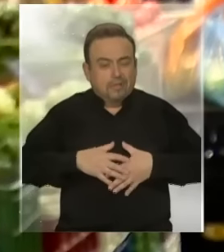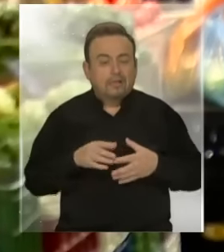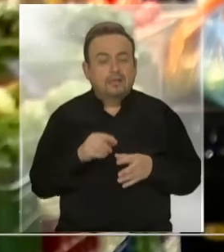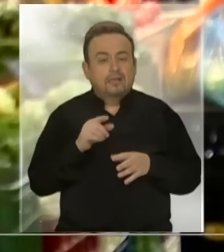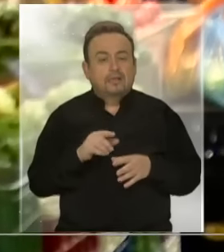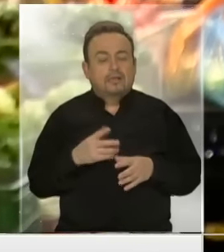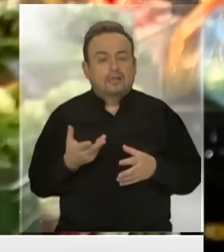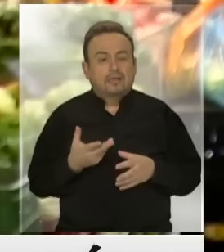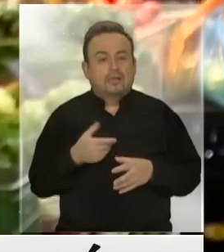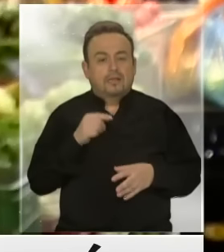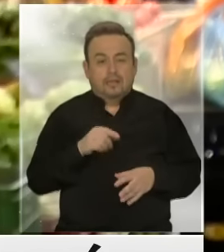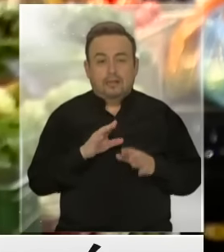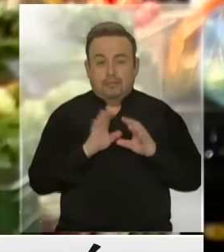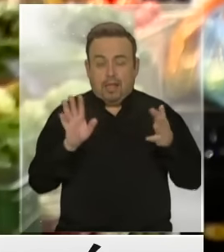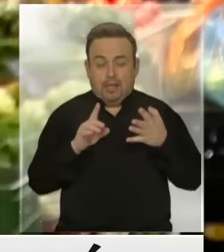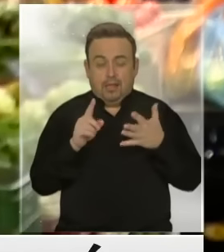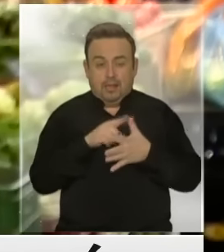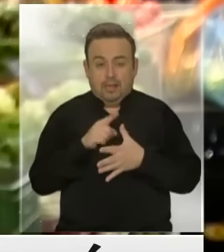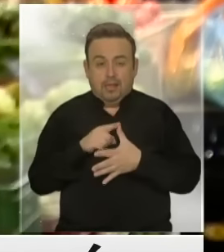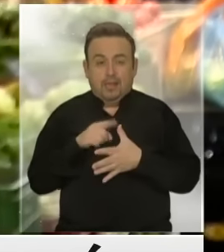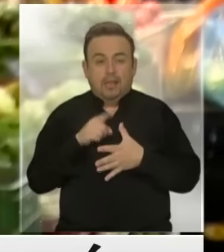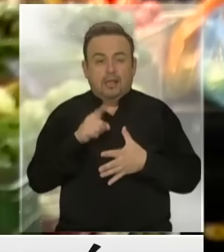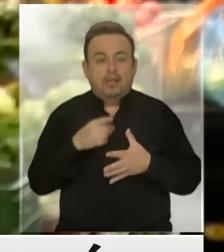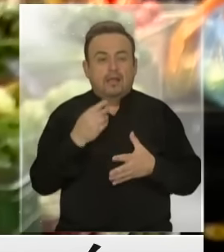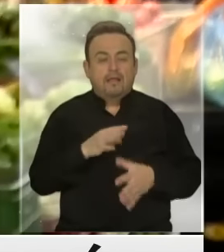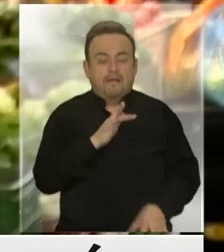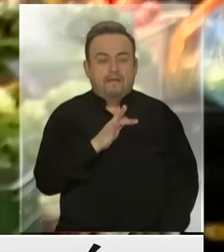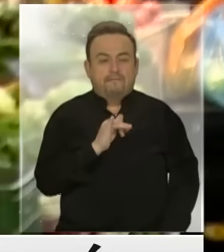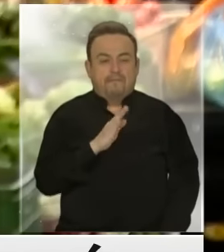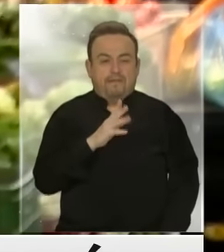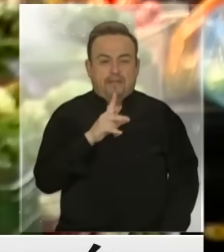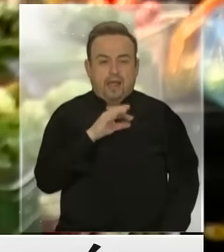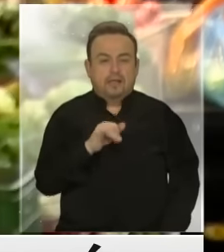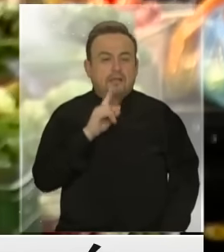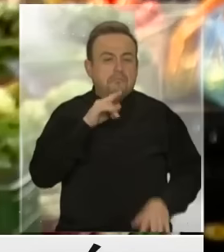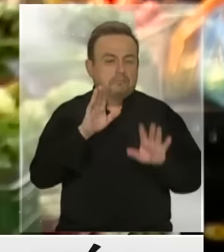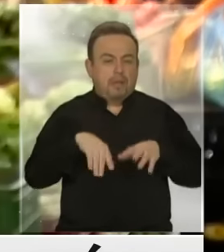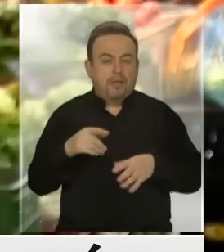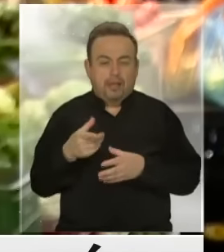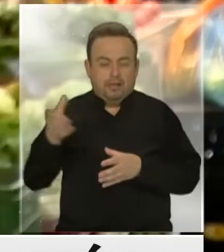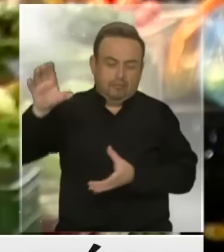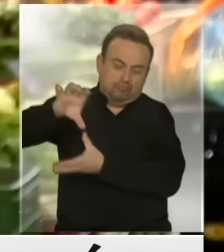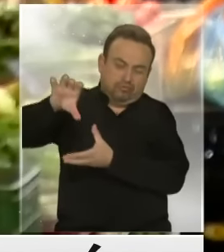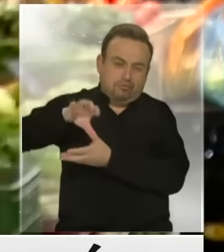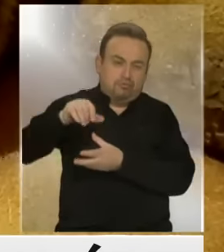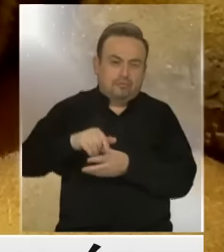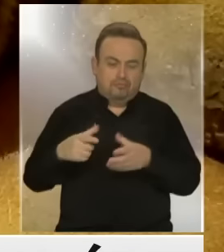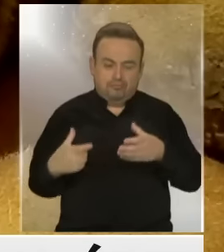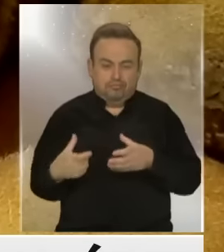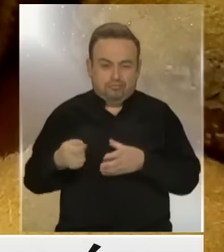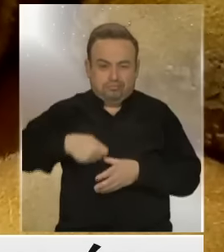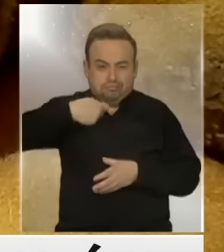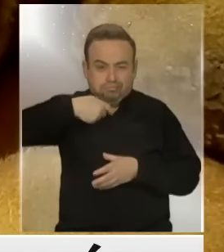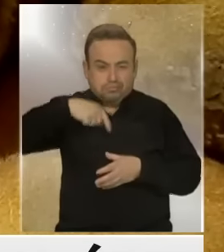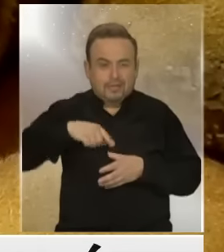broche de oro, que es lo que lo ha hecho más conocido, es la fibra, que tiene la misma cantidad de fibra que un bol de cereales.